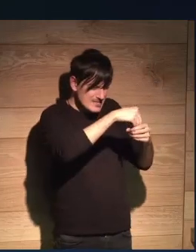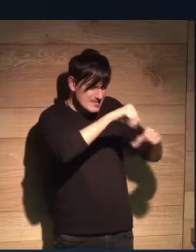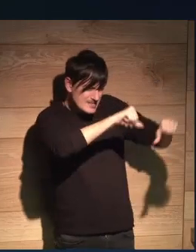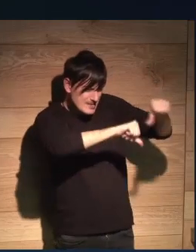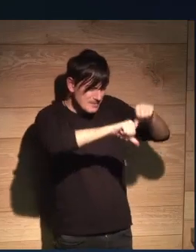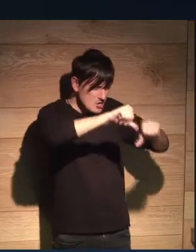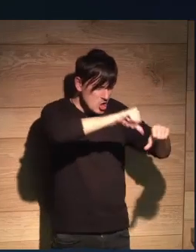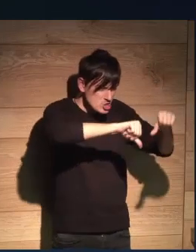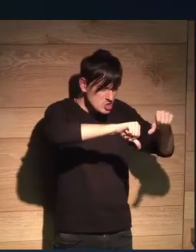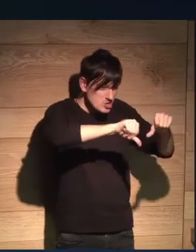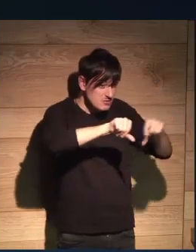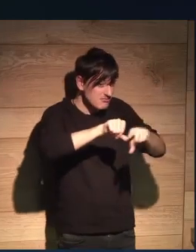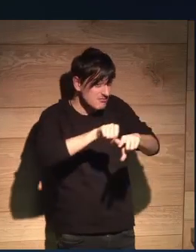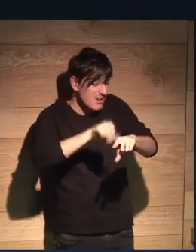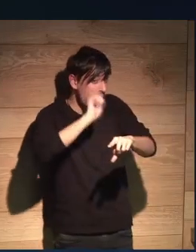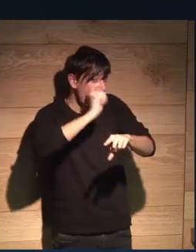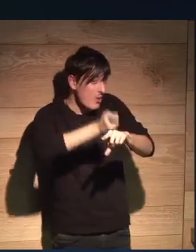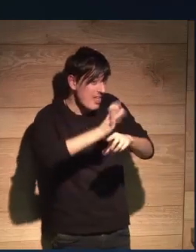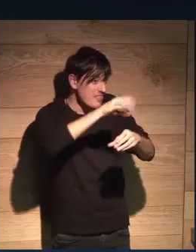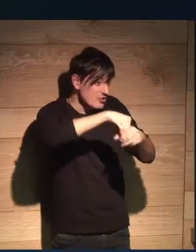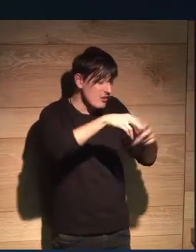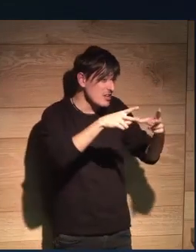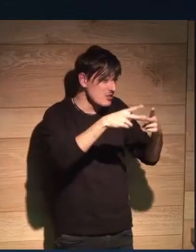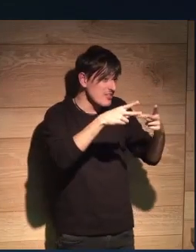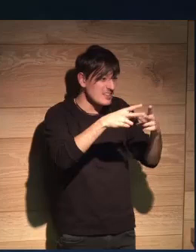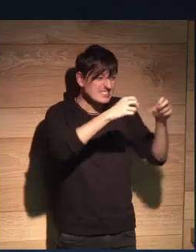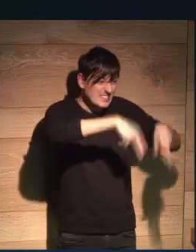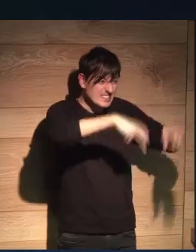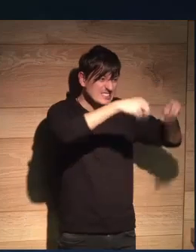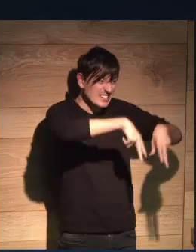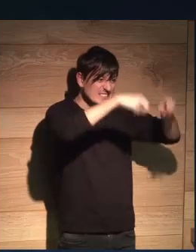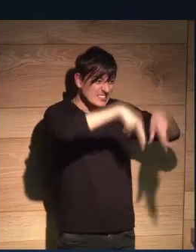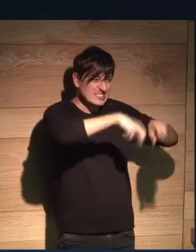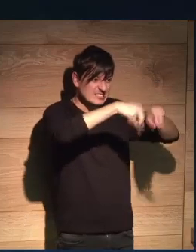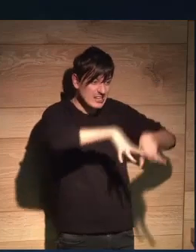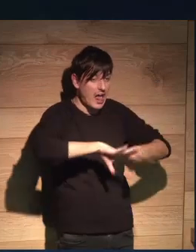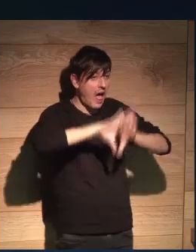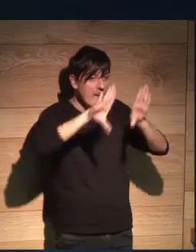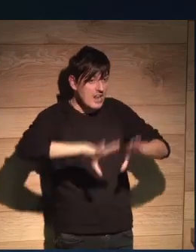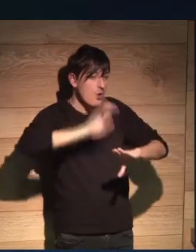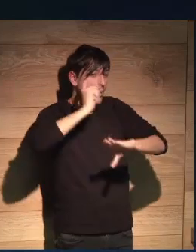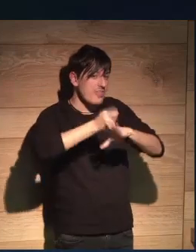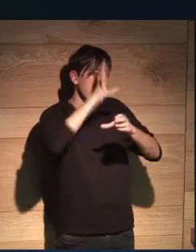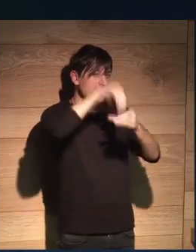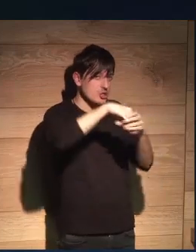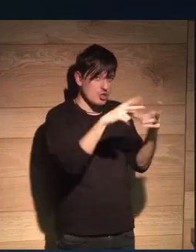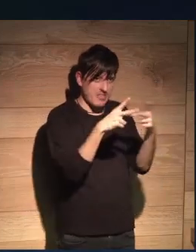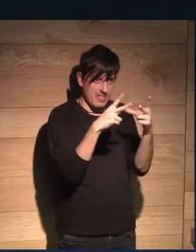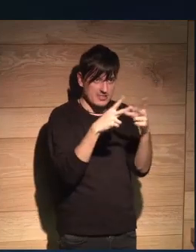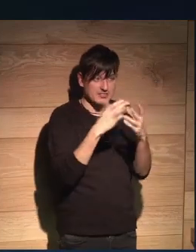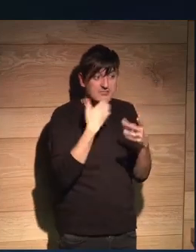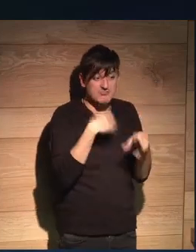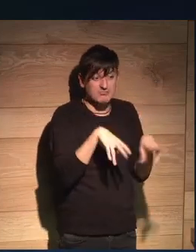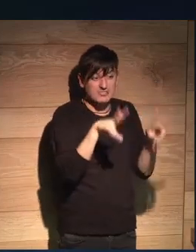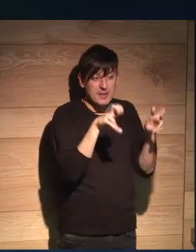como miembro de la sociedad. Porque tanto sin, al final la jueza es miembro de la sociedad. Y si un tema de